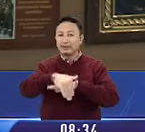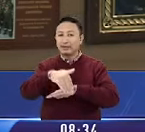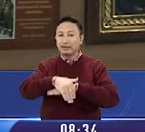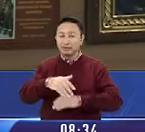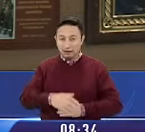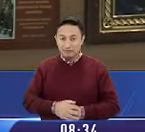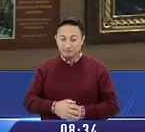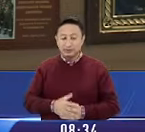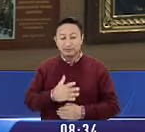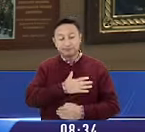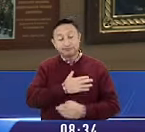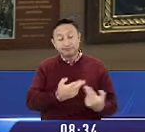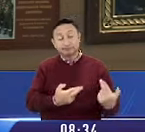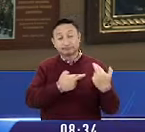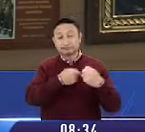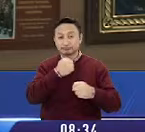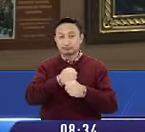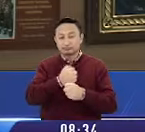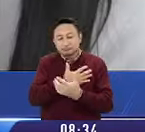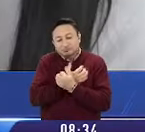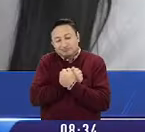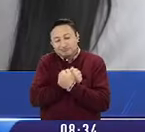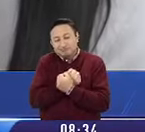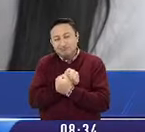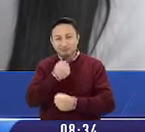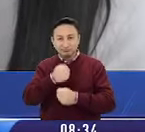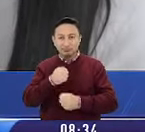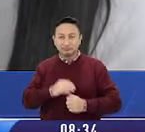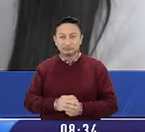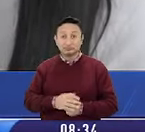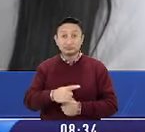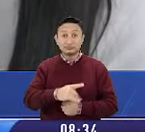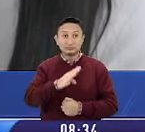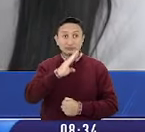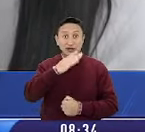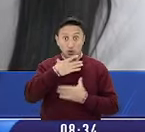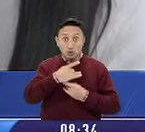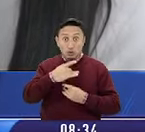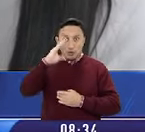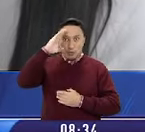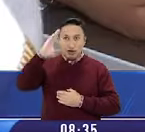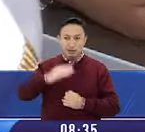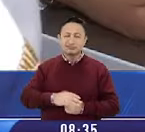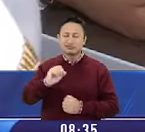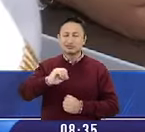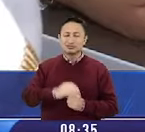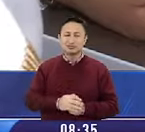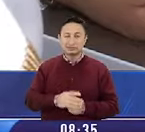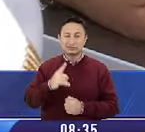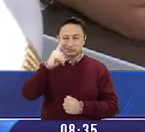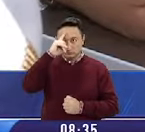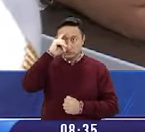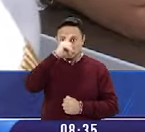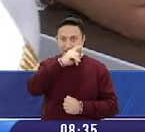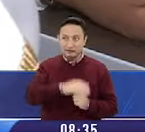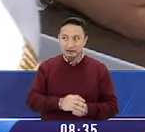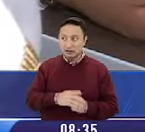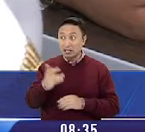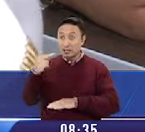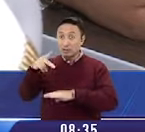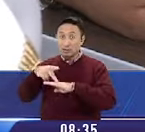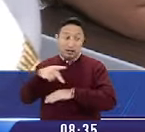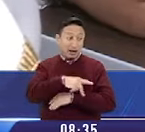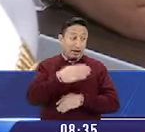ese es nuestro trabajo y yo amo hacer mi trabajo. Siempre soñó con ser policía. A pesar de lo complicado que es combinar esta profesión